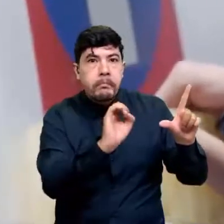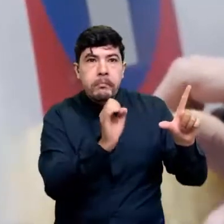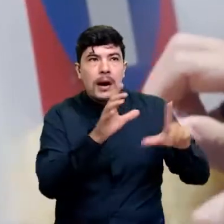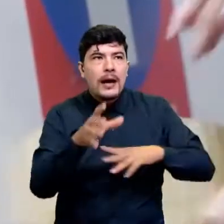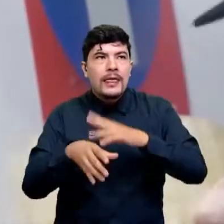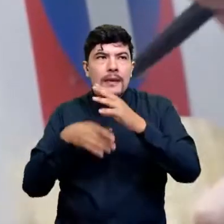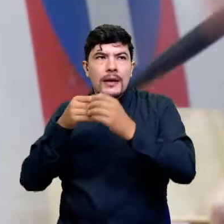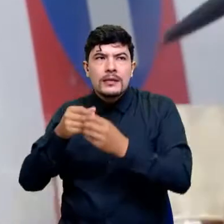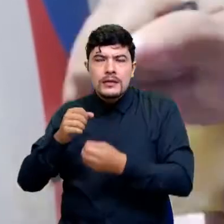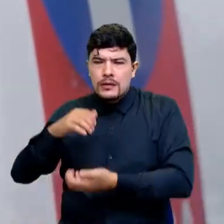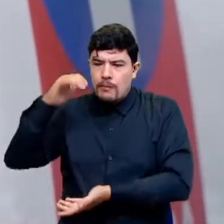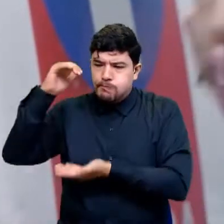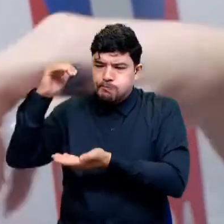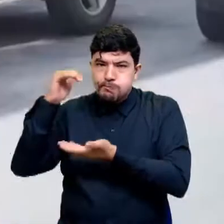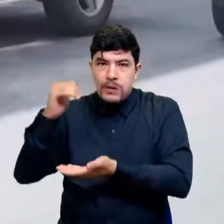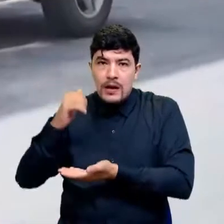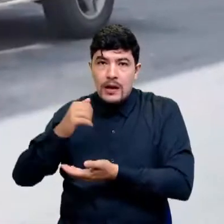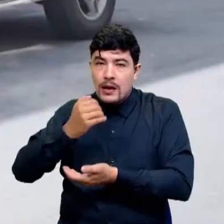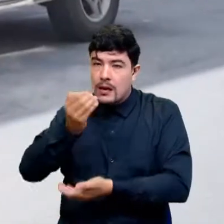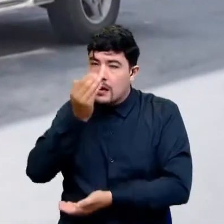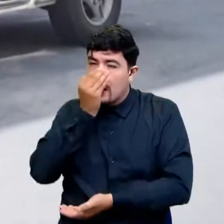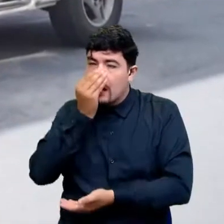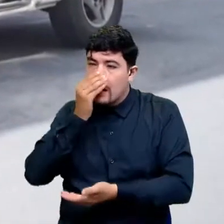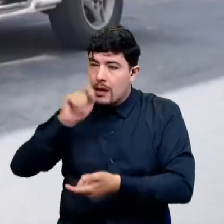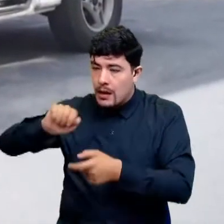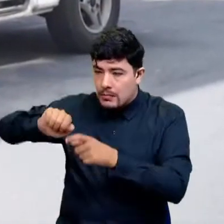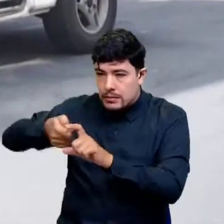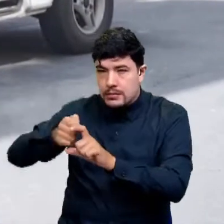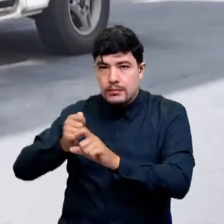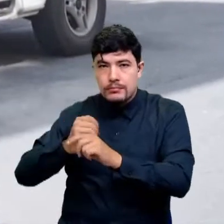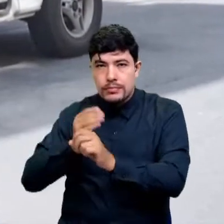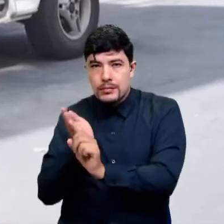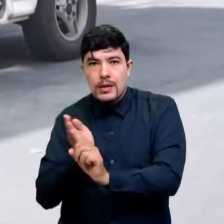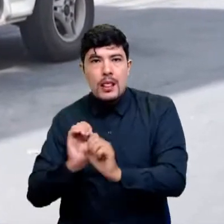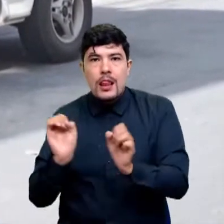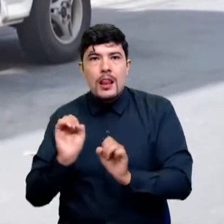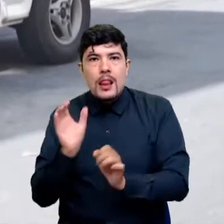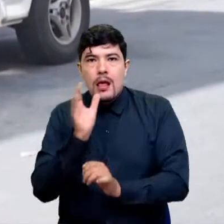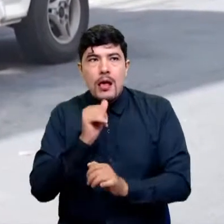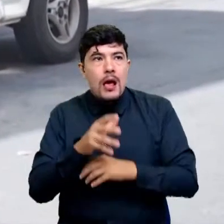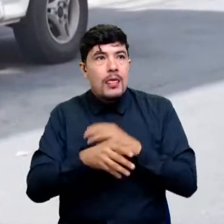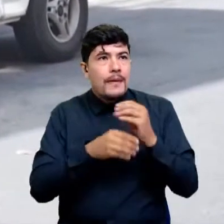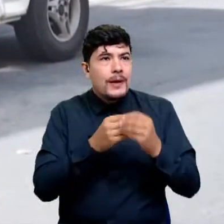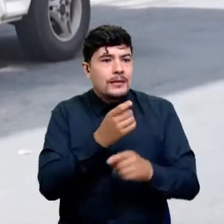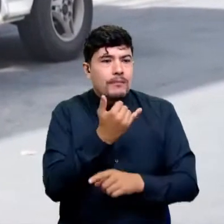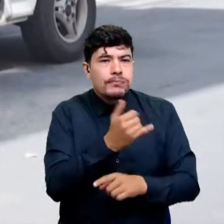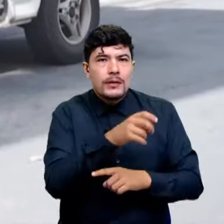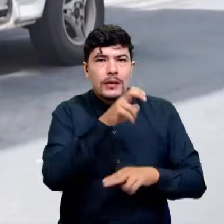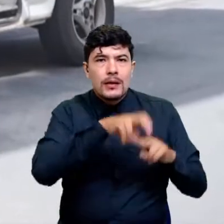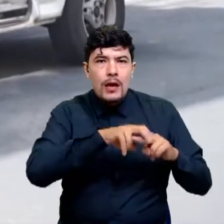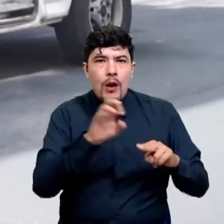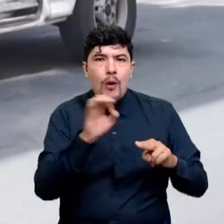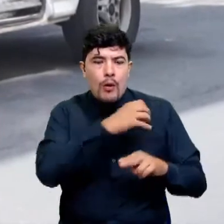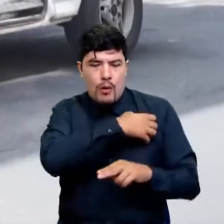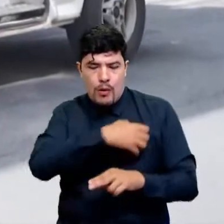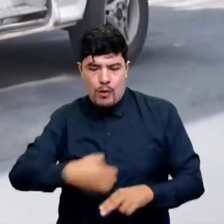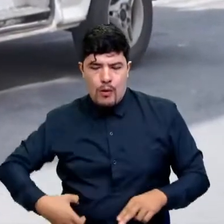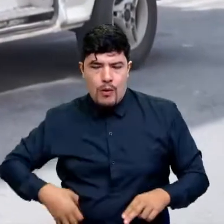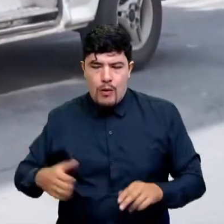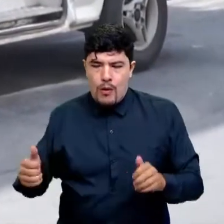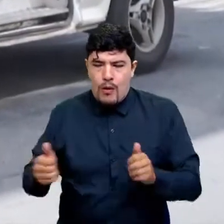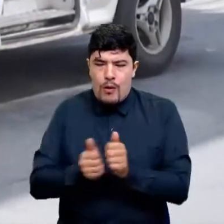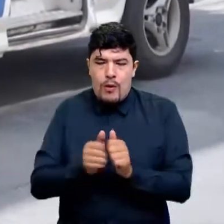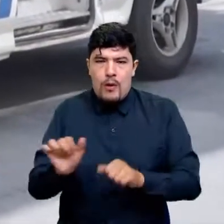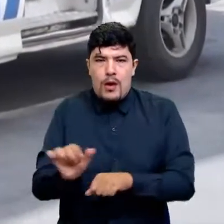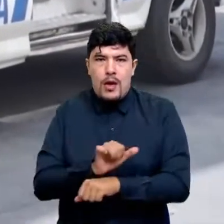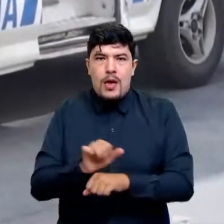bala de oxígeno no contaba con la válvula de apertura. Y una de ellas no contaba ni con la silla ni el cinturón de seguridad para el